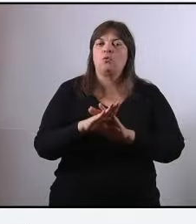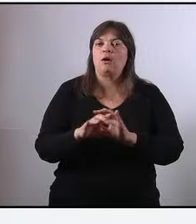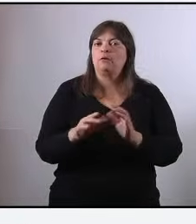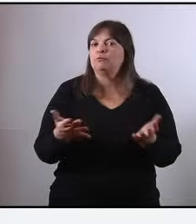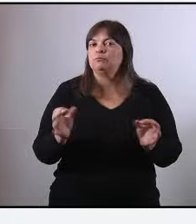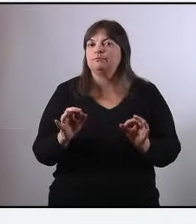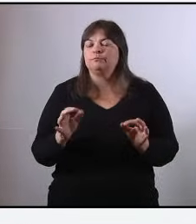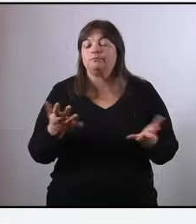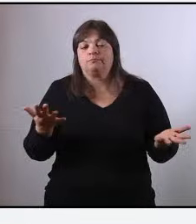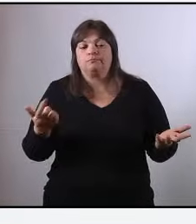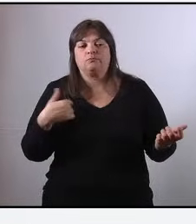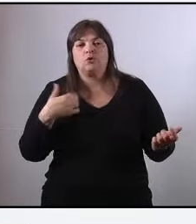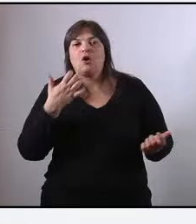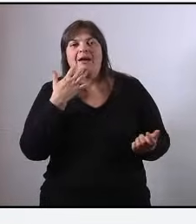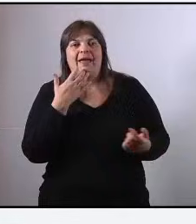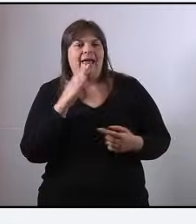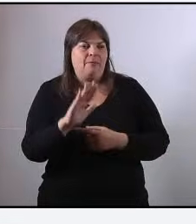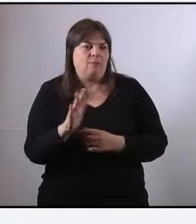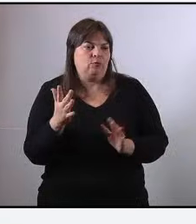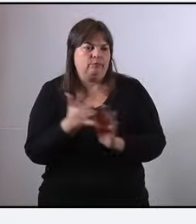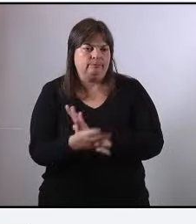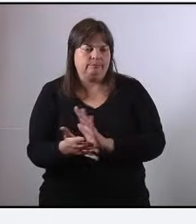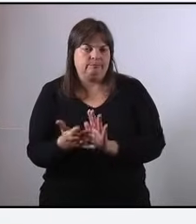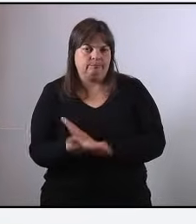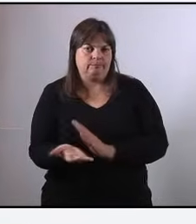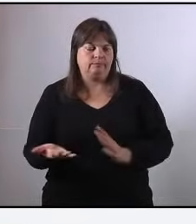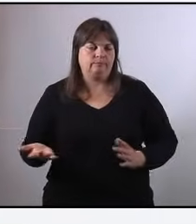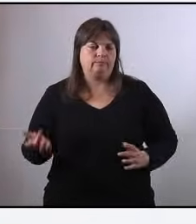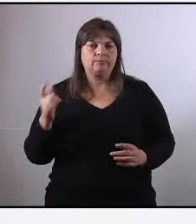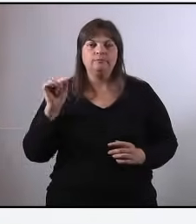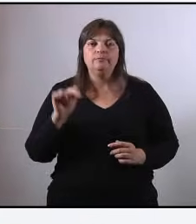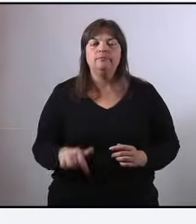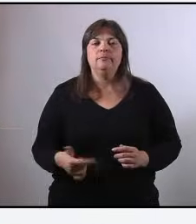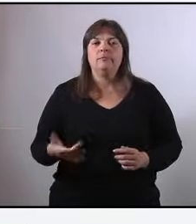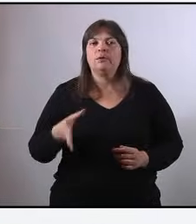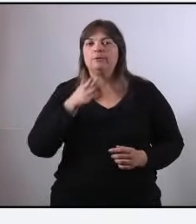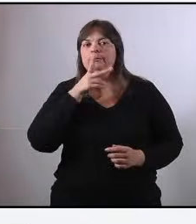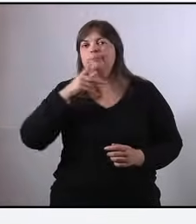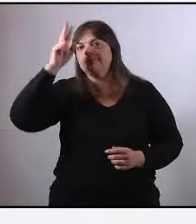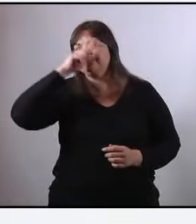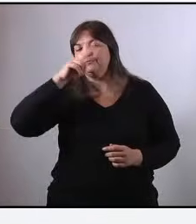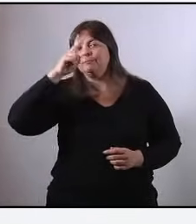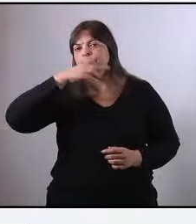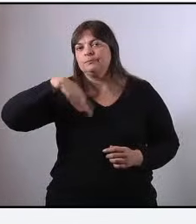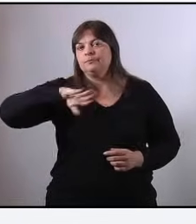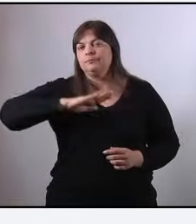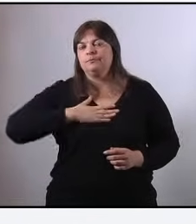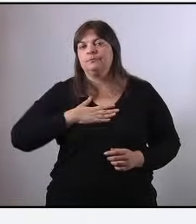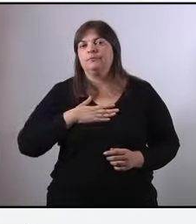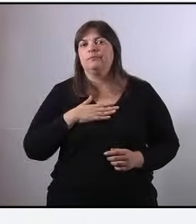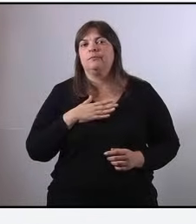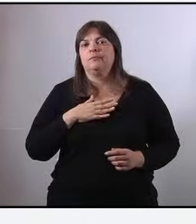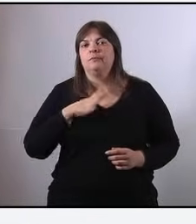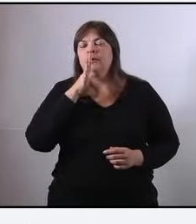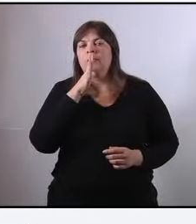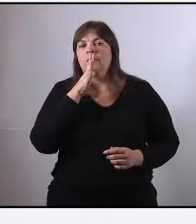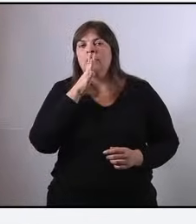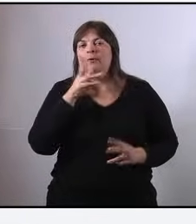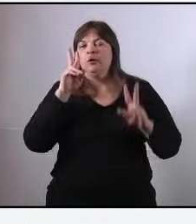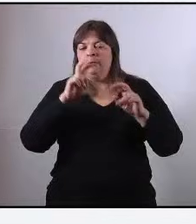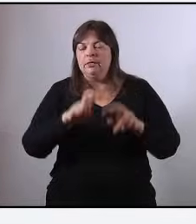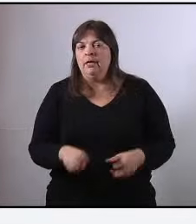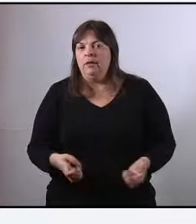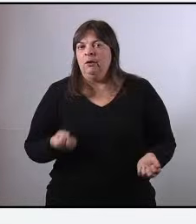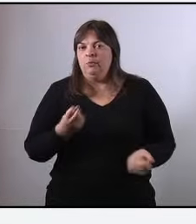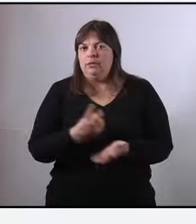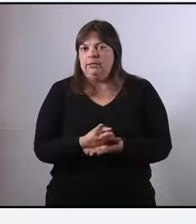yo les he puesto un ejemplo en la rueda de cómo hay una preocupación permanente también por apostar por la investigación.